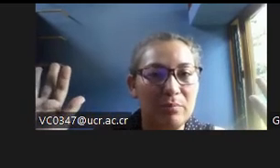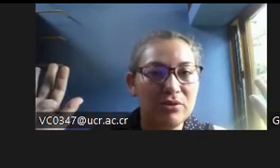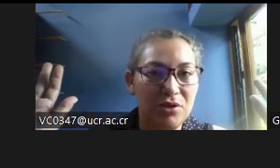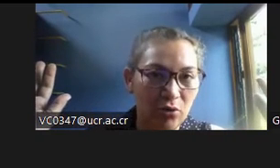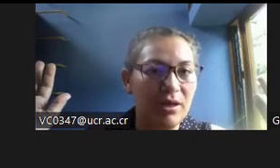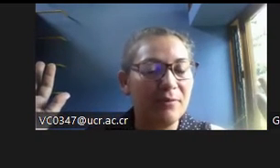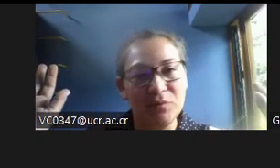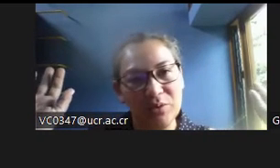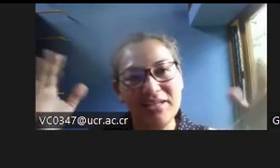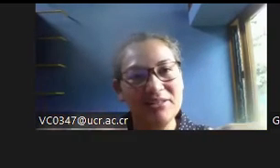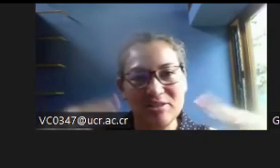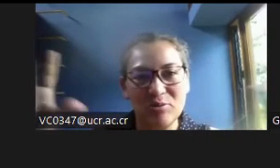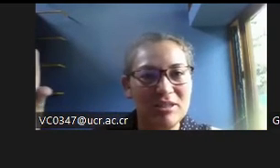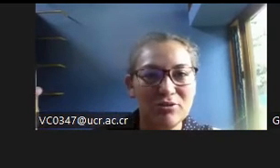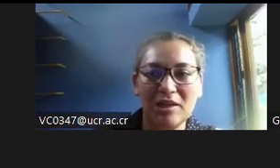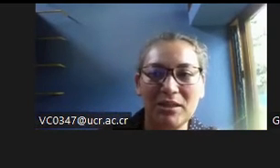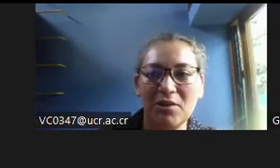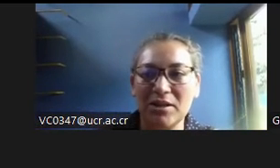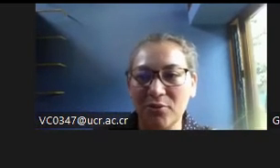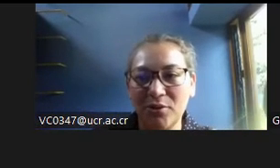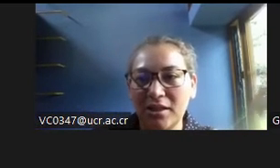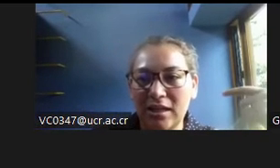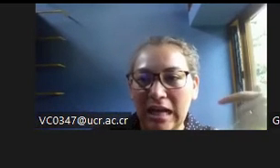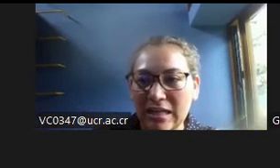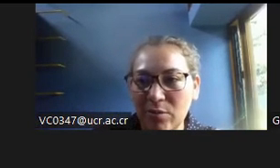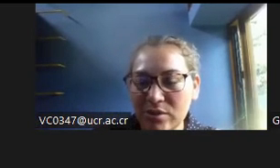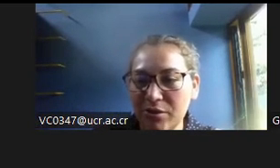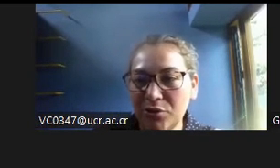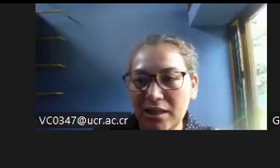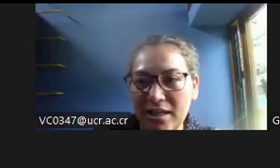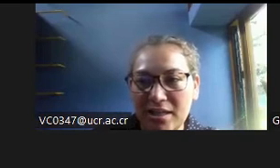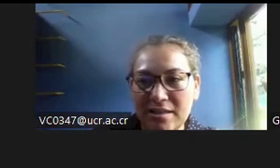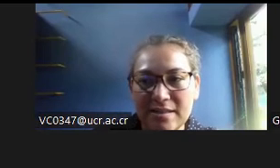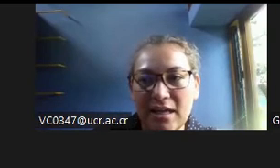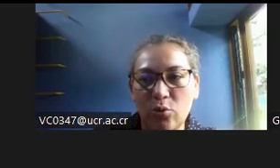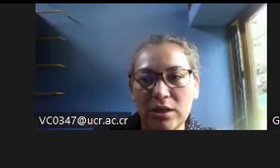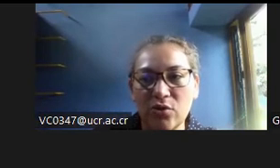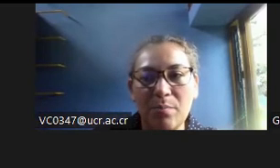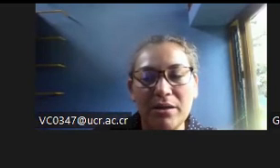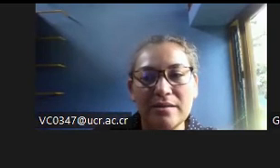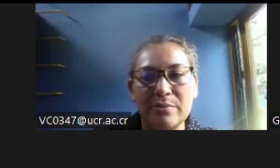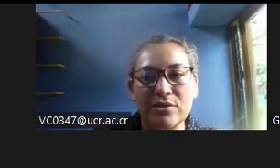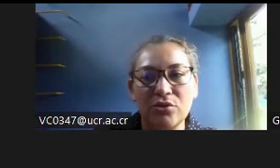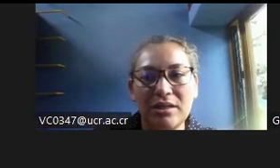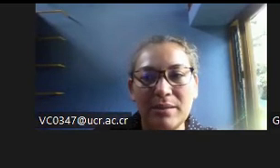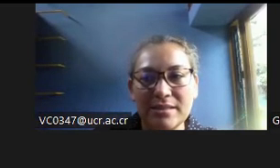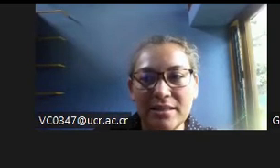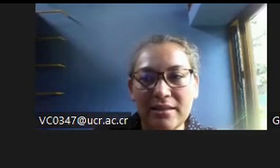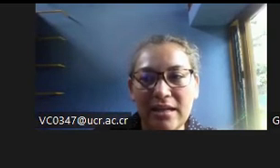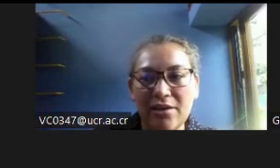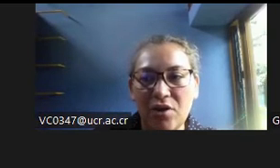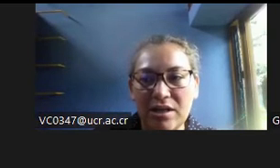para que cualquier persona lo vea, ¿ok? Eso es totalmente válido. Aquí vamos a ver otra idea, dice, educación y participación